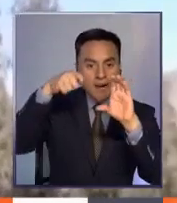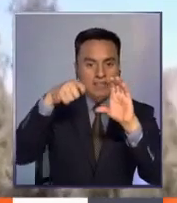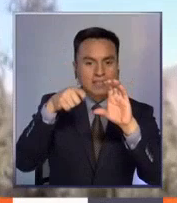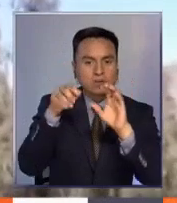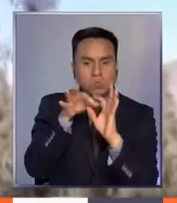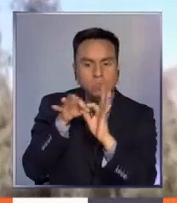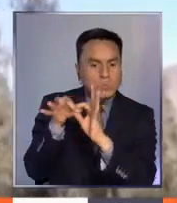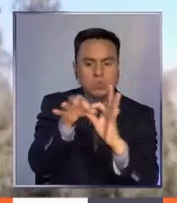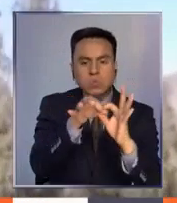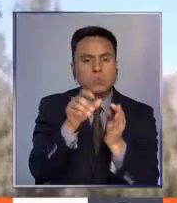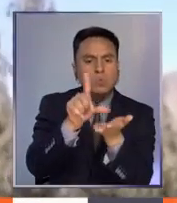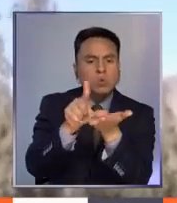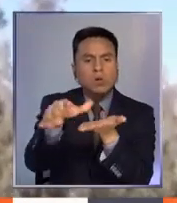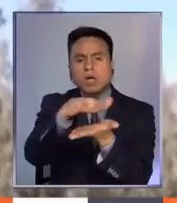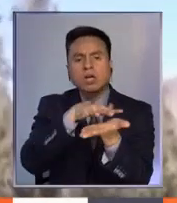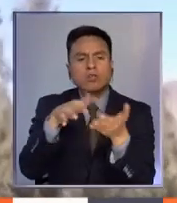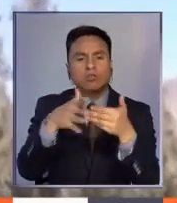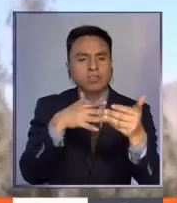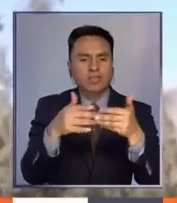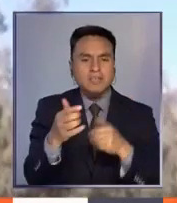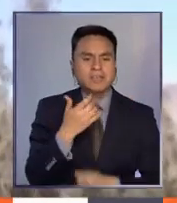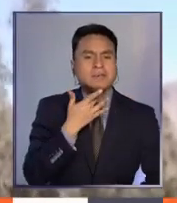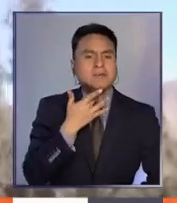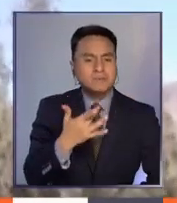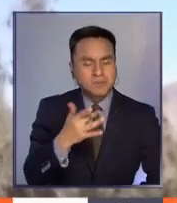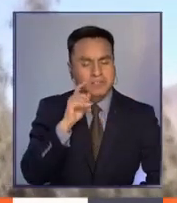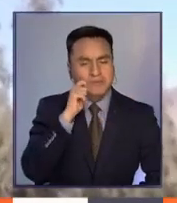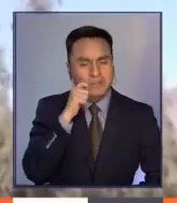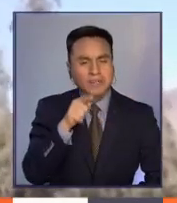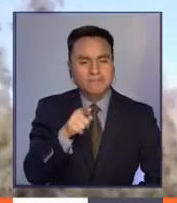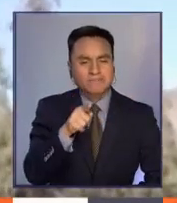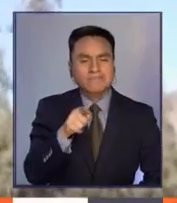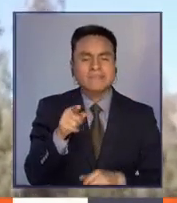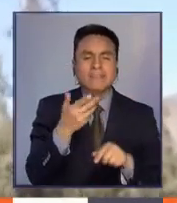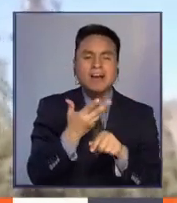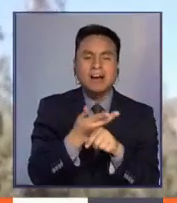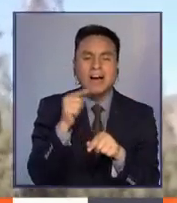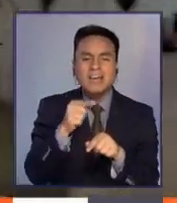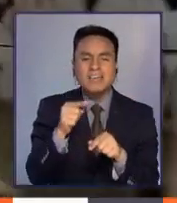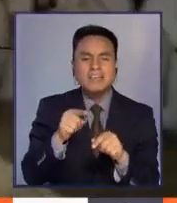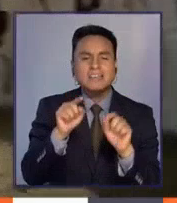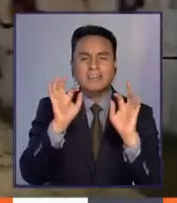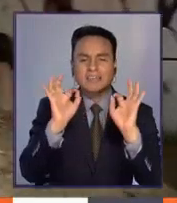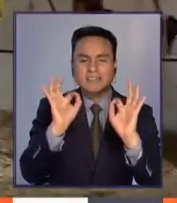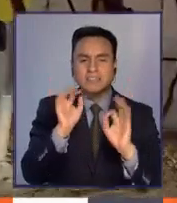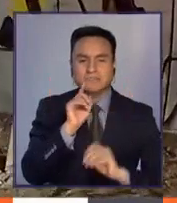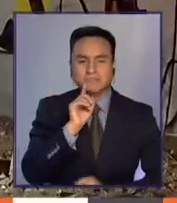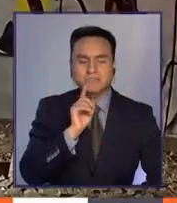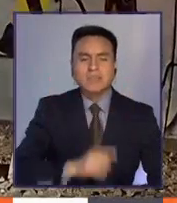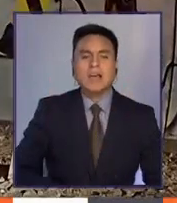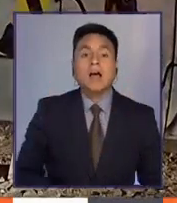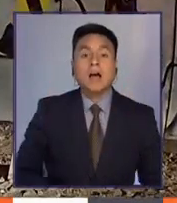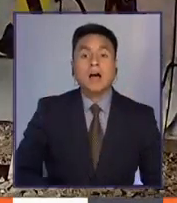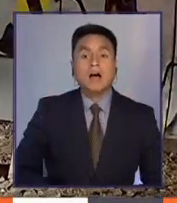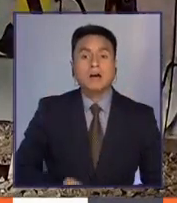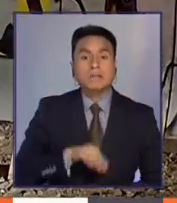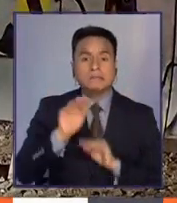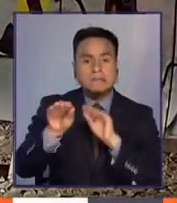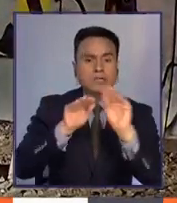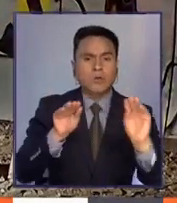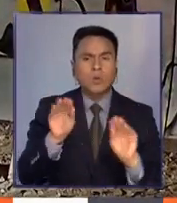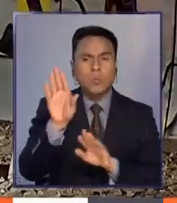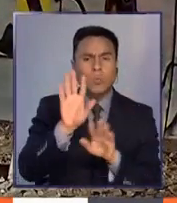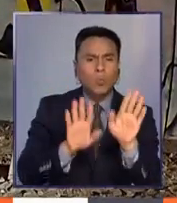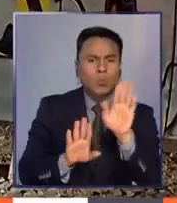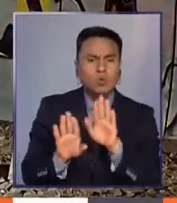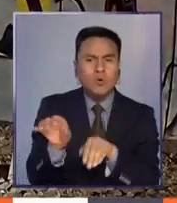rastreados, es decir, localizados porque están con esta característica. Pese a todo, el llamado sigue siendo a evitar este tipo